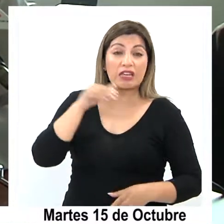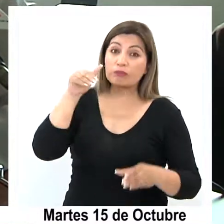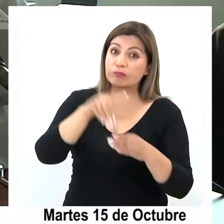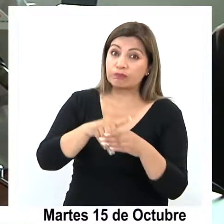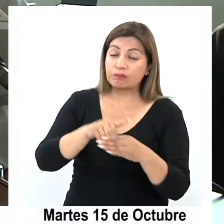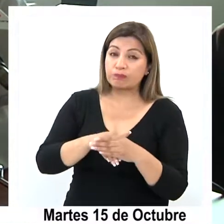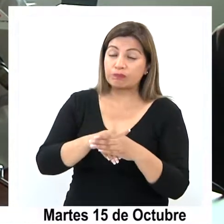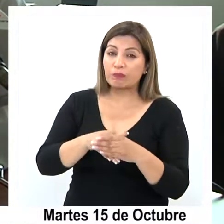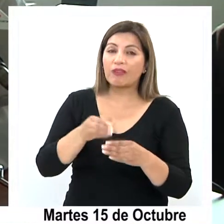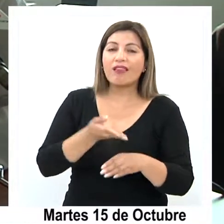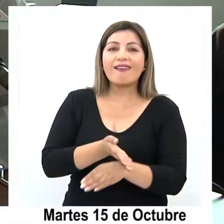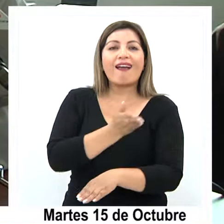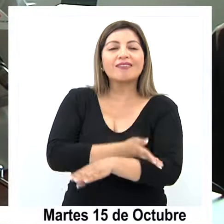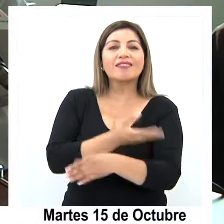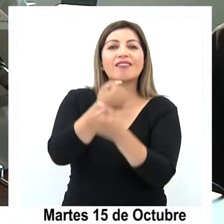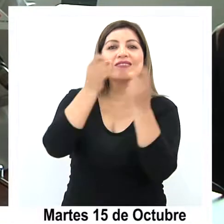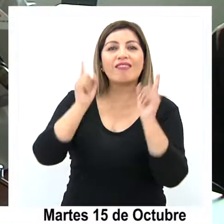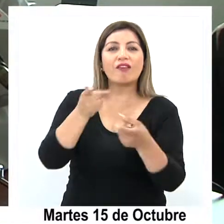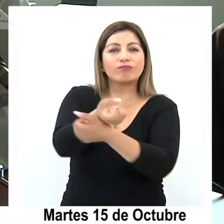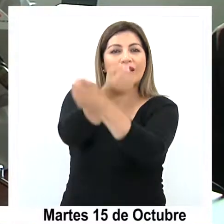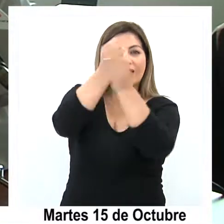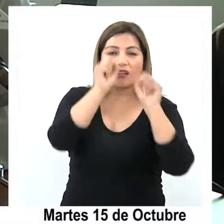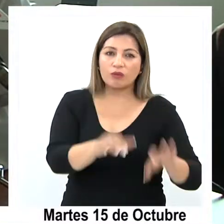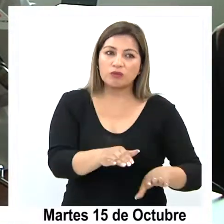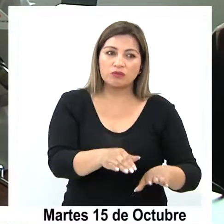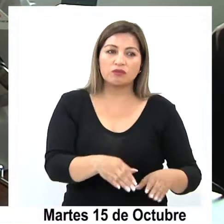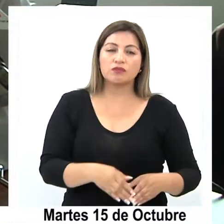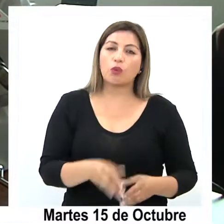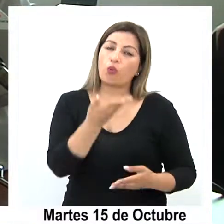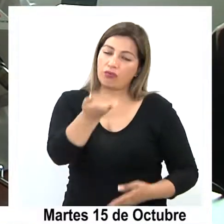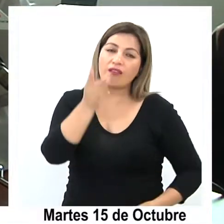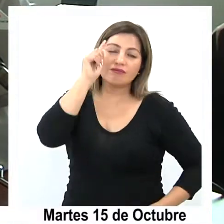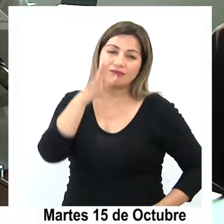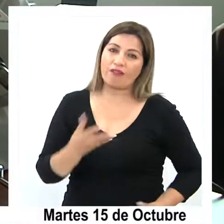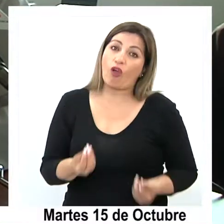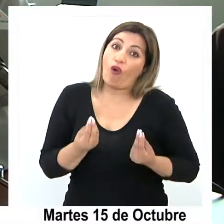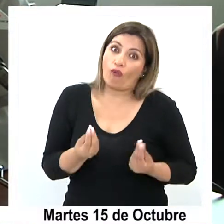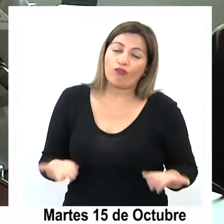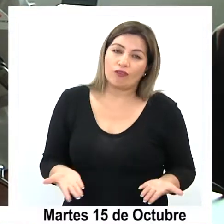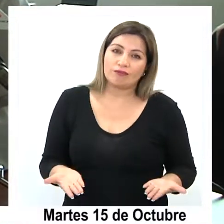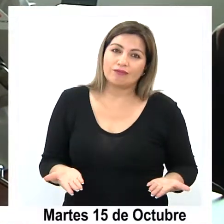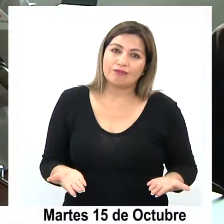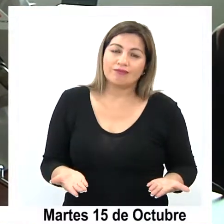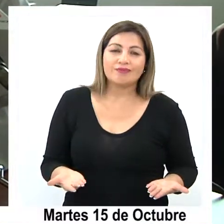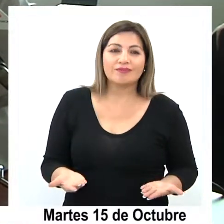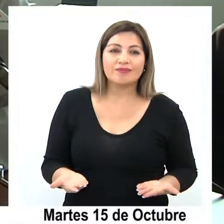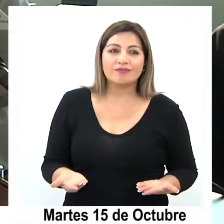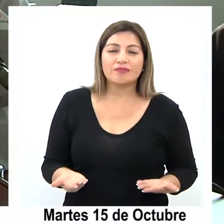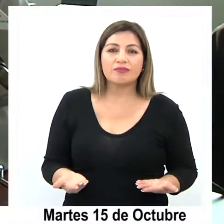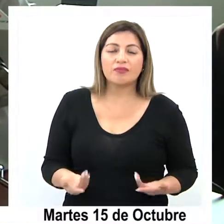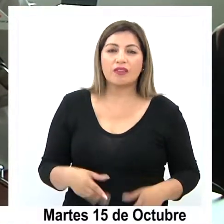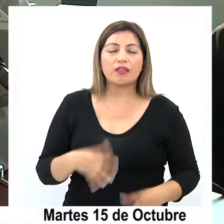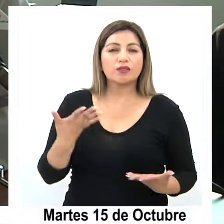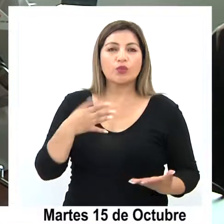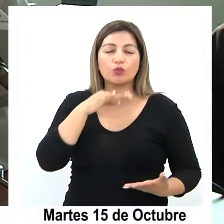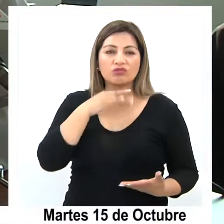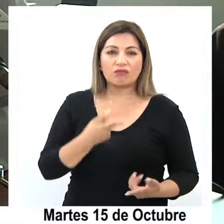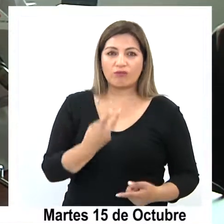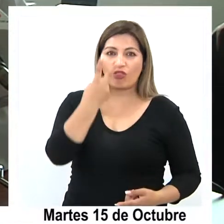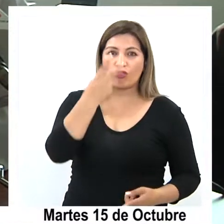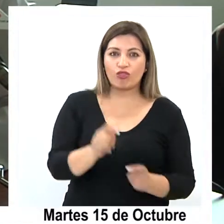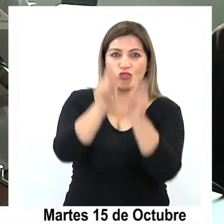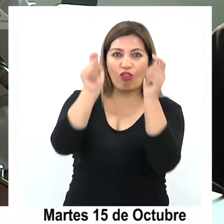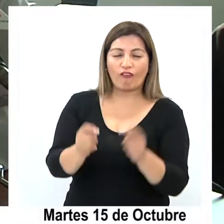reelección tienen que hacer dejación de sus cargos, por razones bastante obvias, para evitar que haya una utilización del